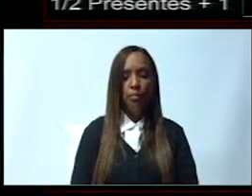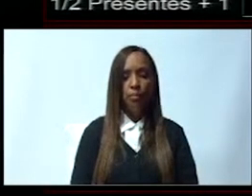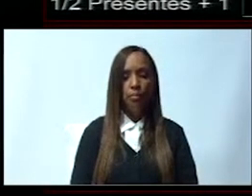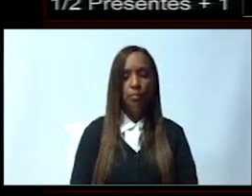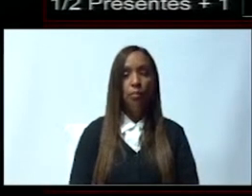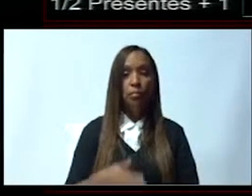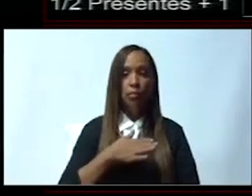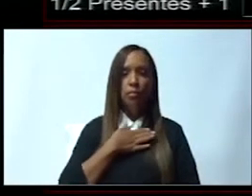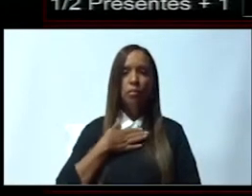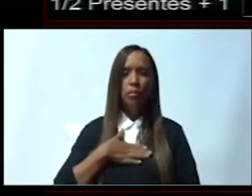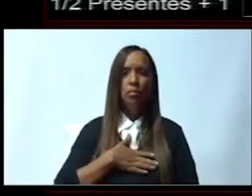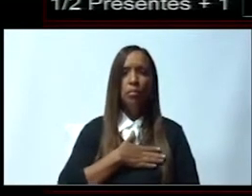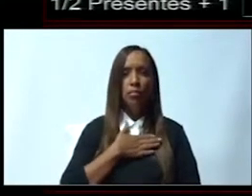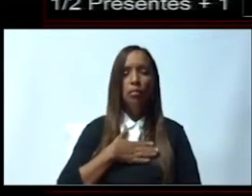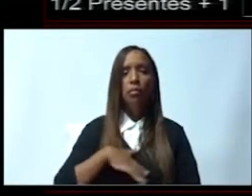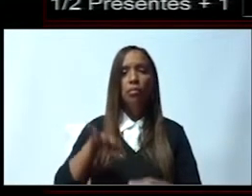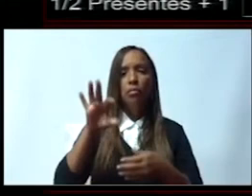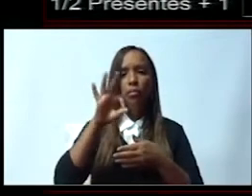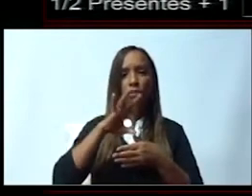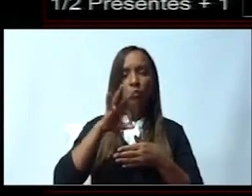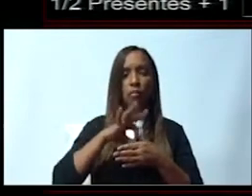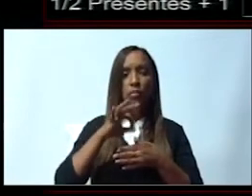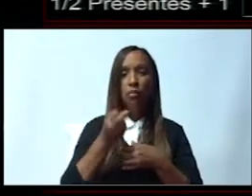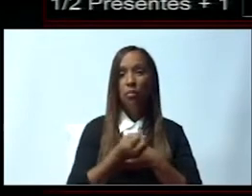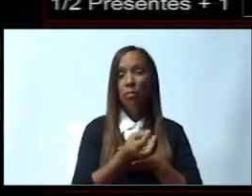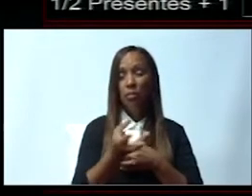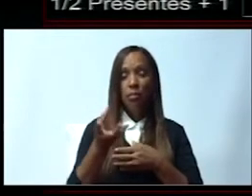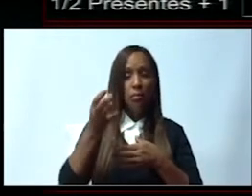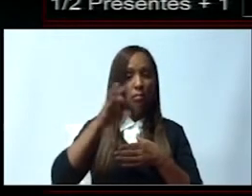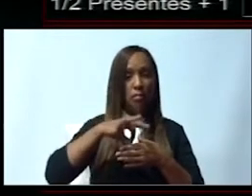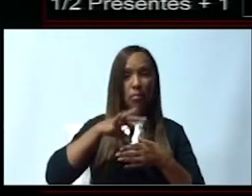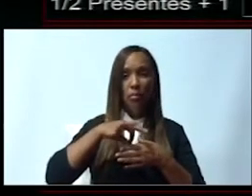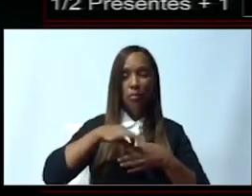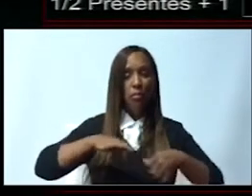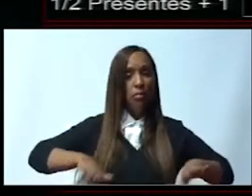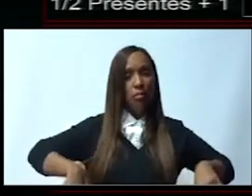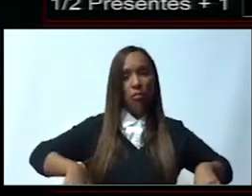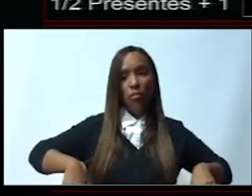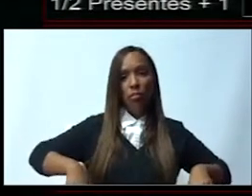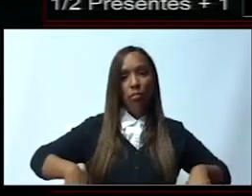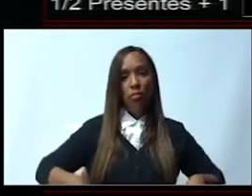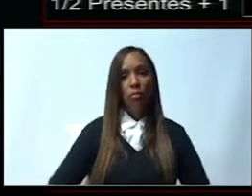Voten, por favor. Muchos no han votado, ¿eh?